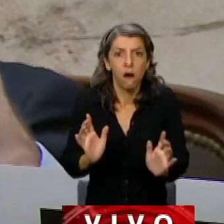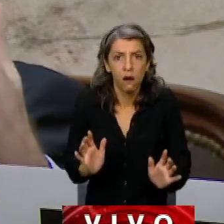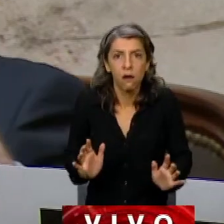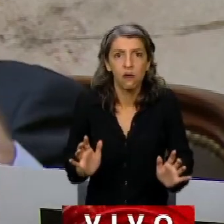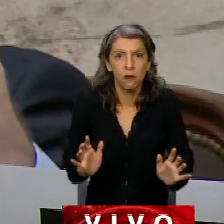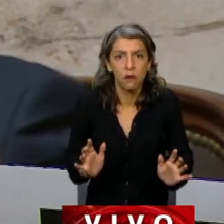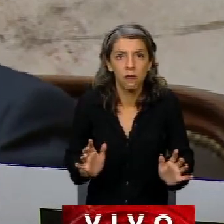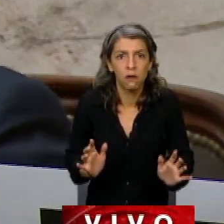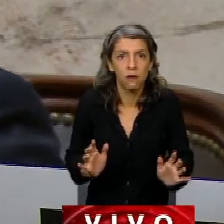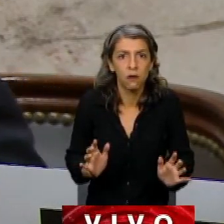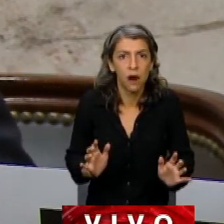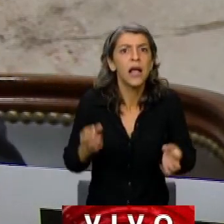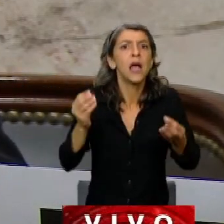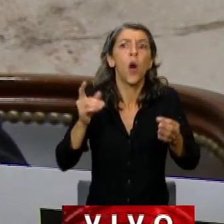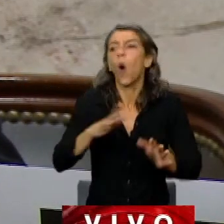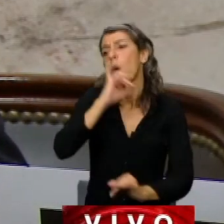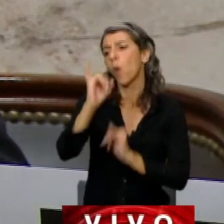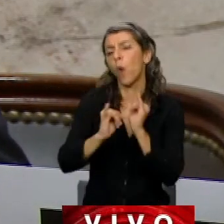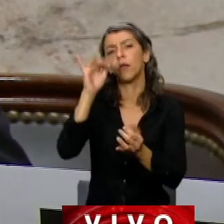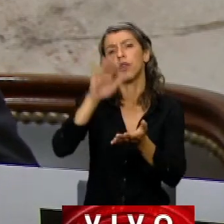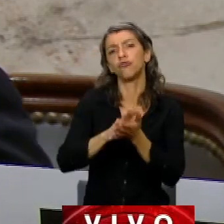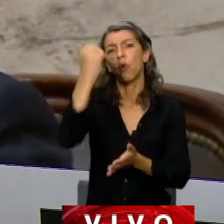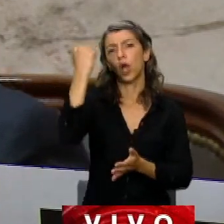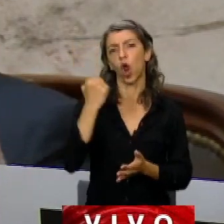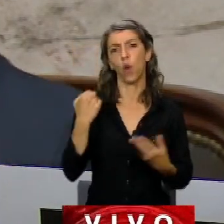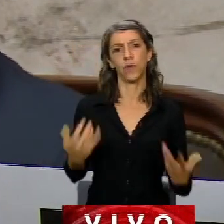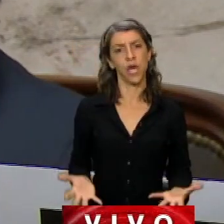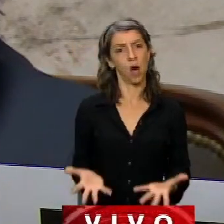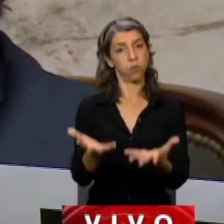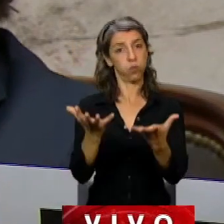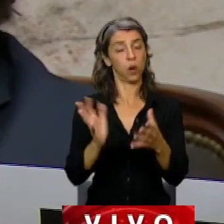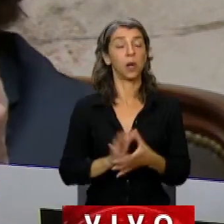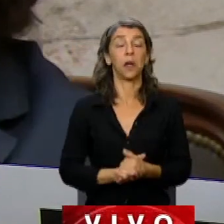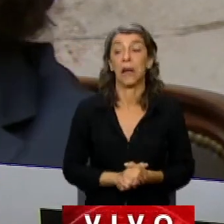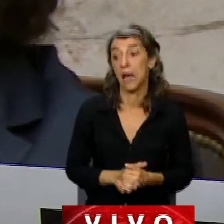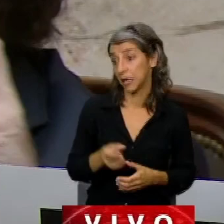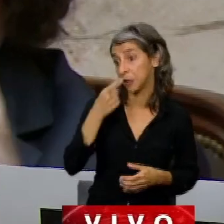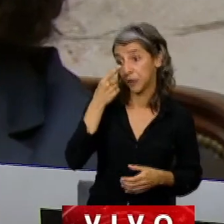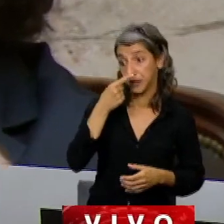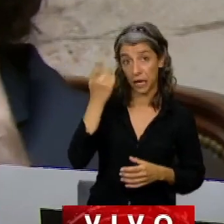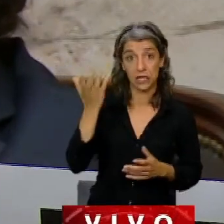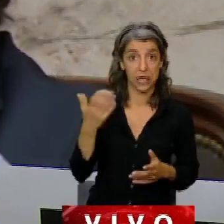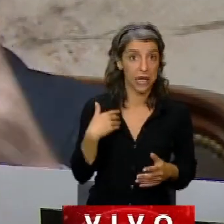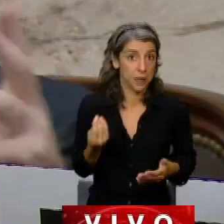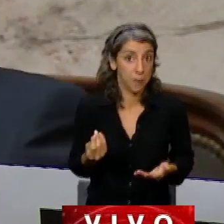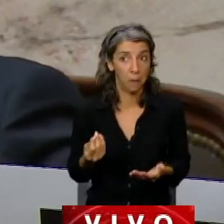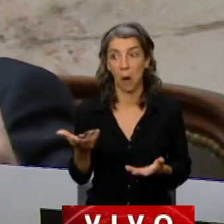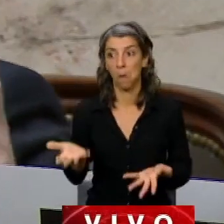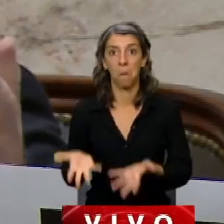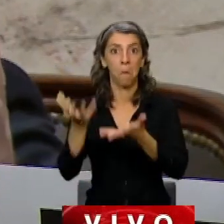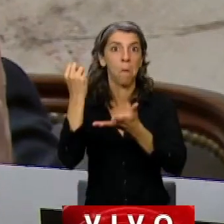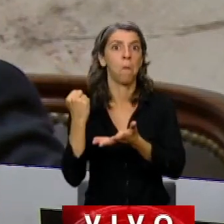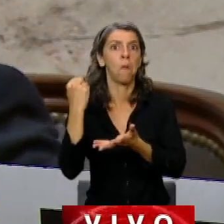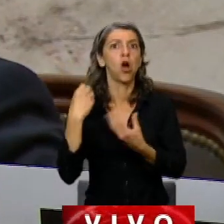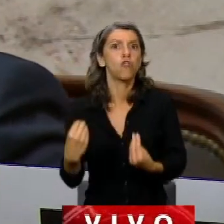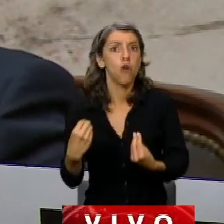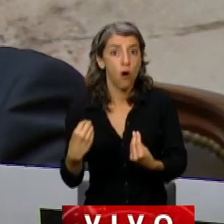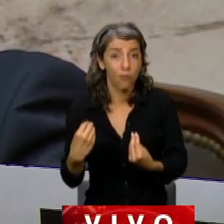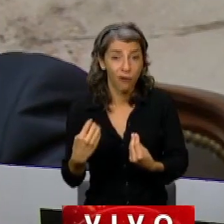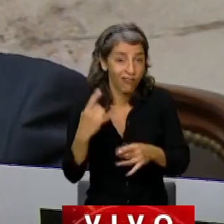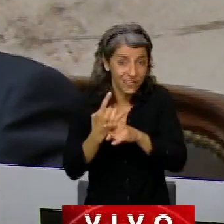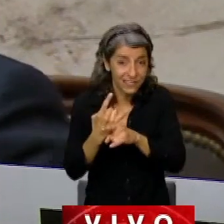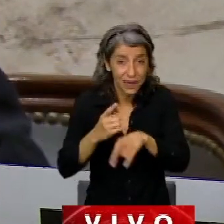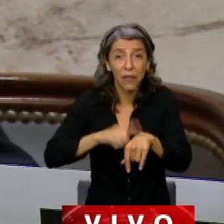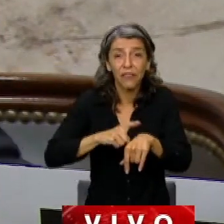se pusieron a hablar del crecimiento económico. Interesante, porque los procesos de crecimiento económico se miran en intervalos largos,